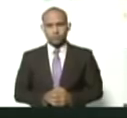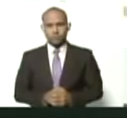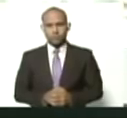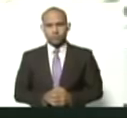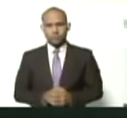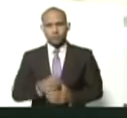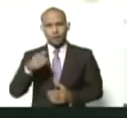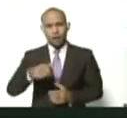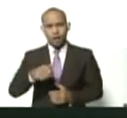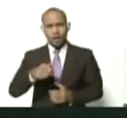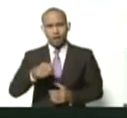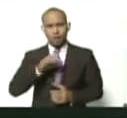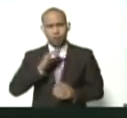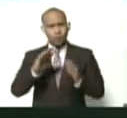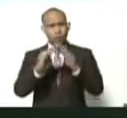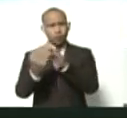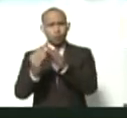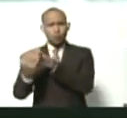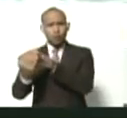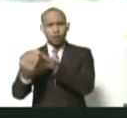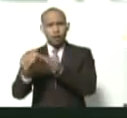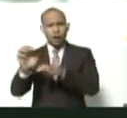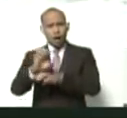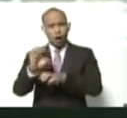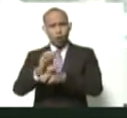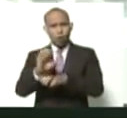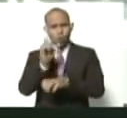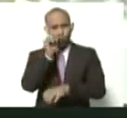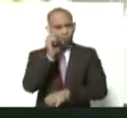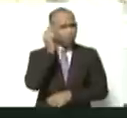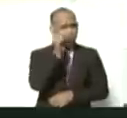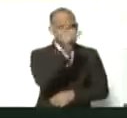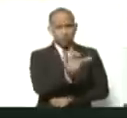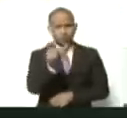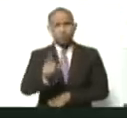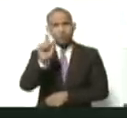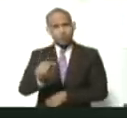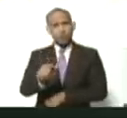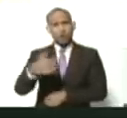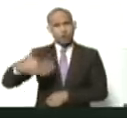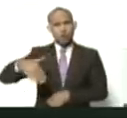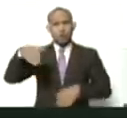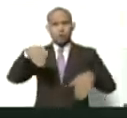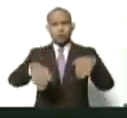Aquí la comunidad ecuatoriana tuvo también su derecho al voto.